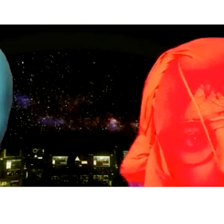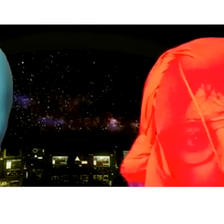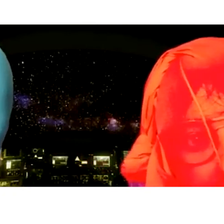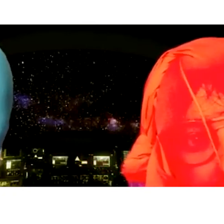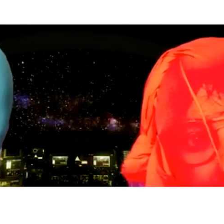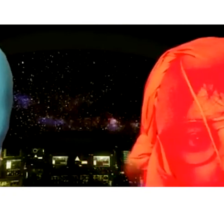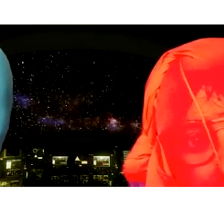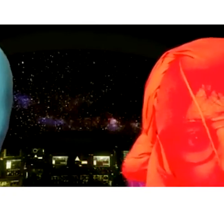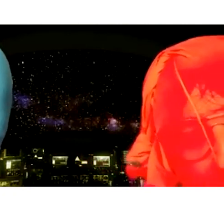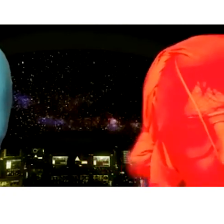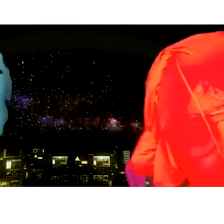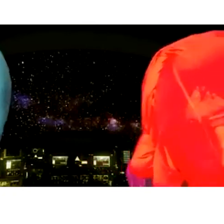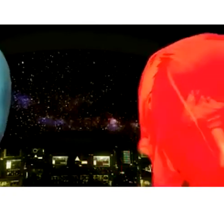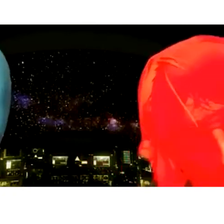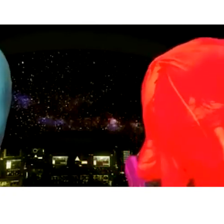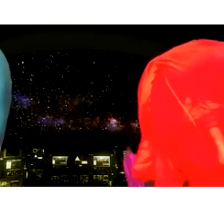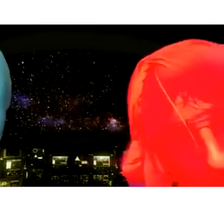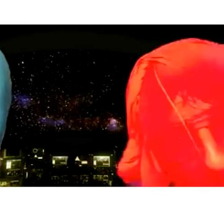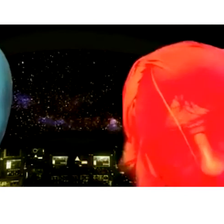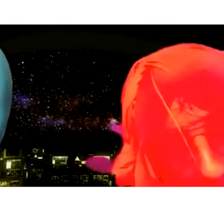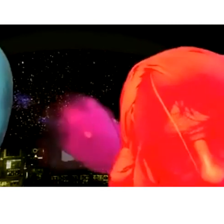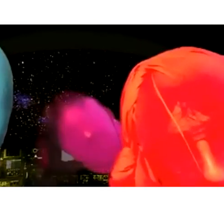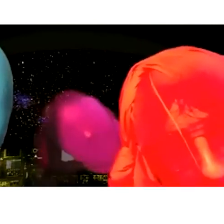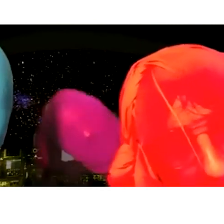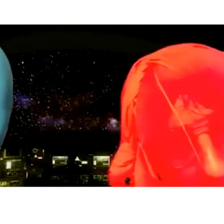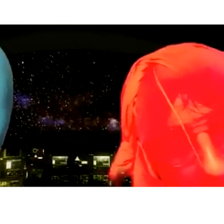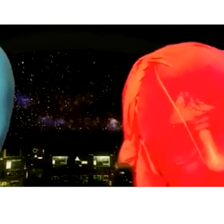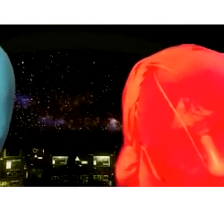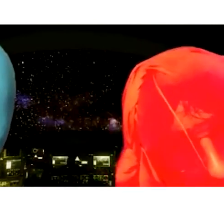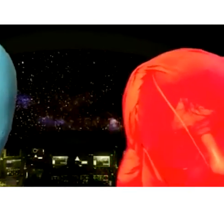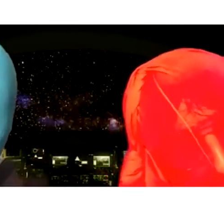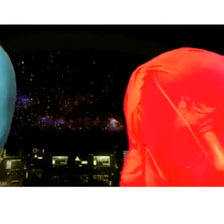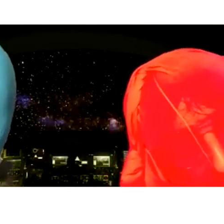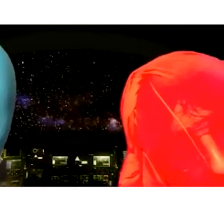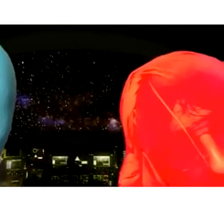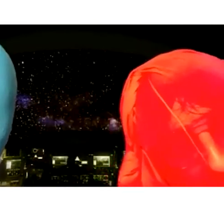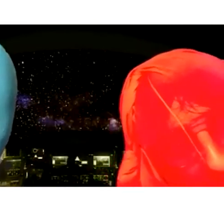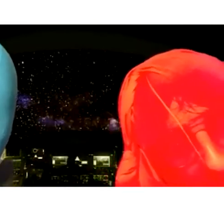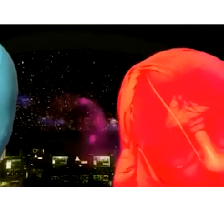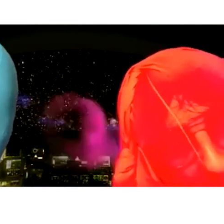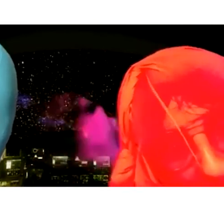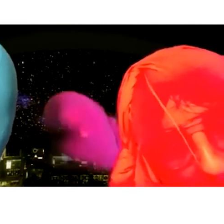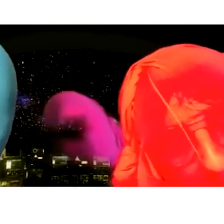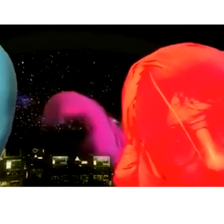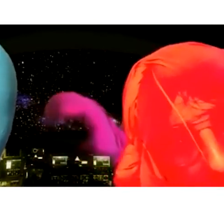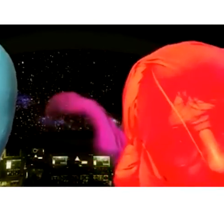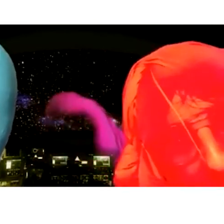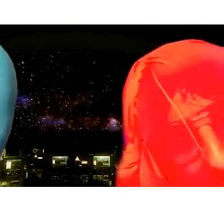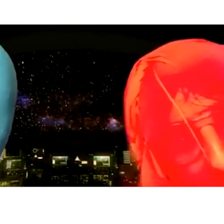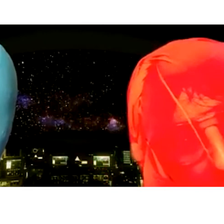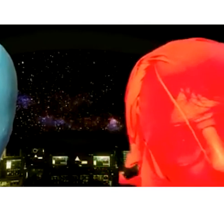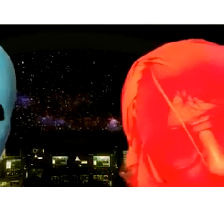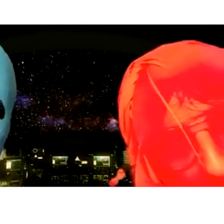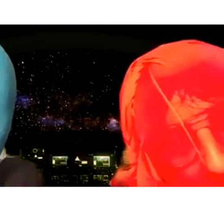también artísticas, ¿no? Pueden estar en escuchas de sus espacios. Y ustedes lo dijeron de una forma increíble, ¿no? Nos contaron de cómo es una experiencia